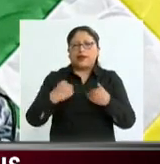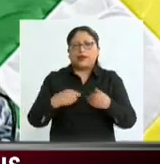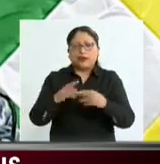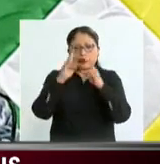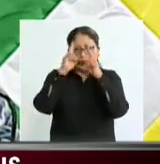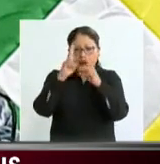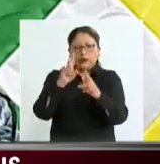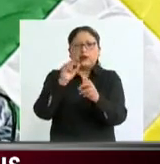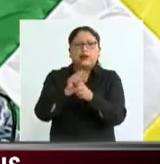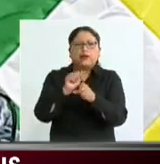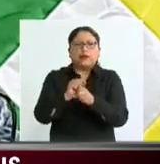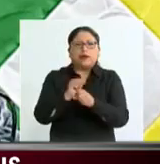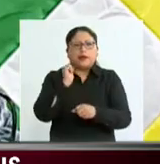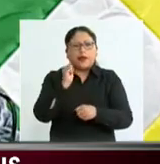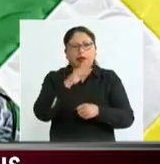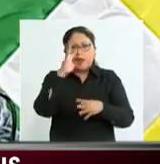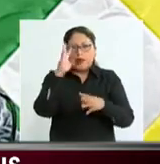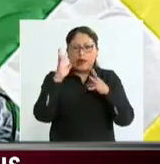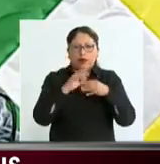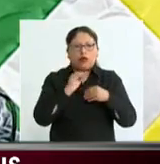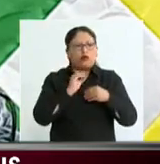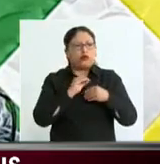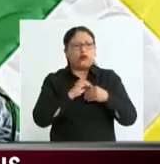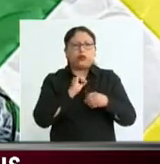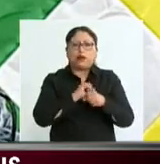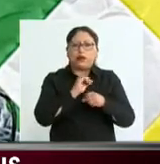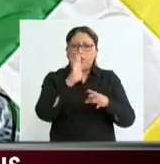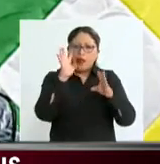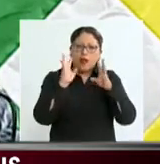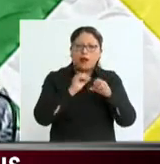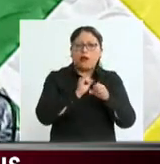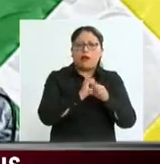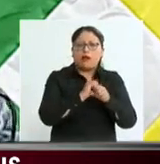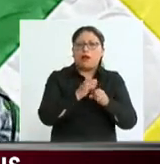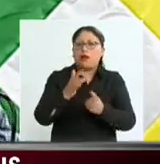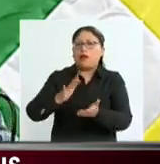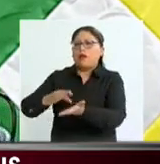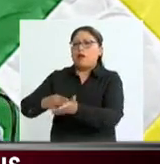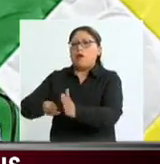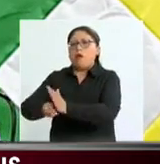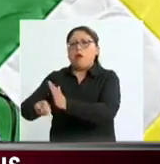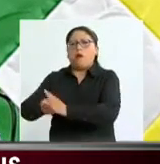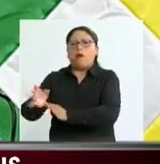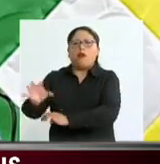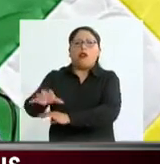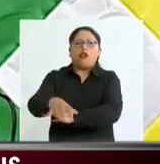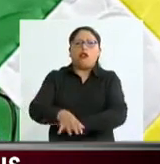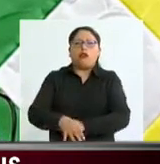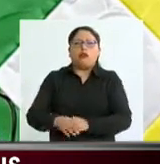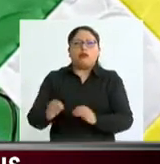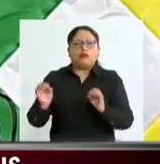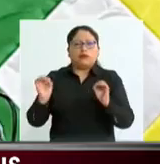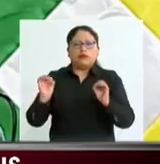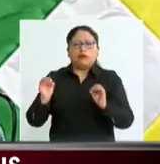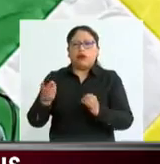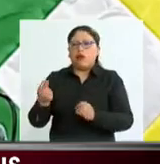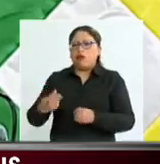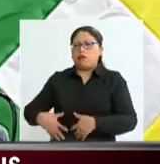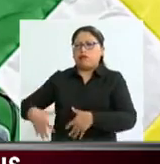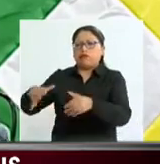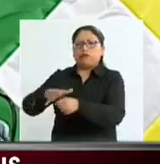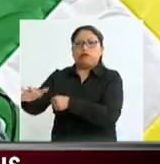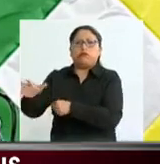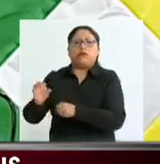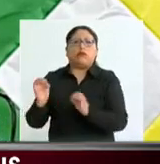no amasan fortunas ilegalmente ni explotando al pueblo. Señor Rómulo